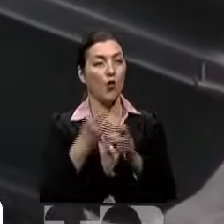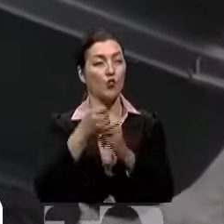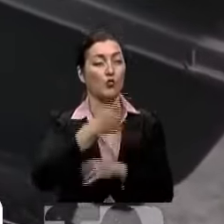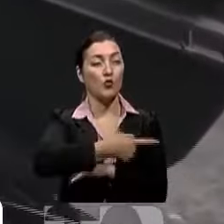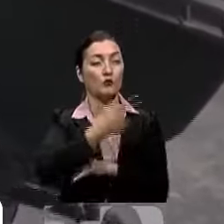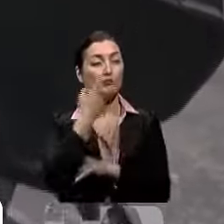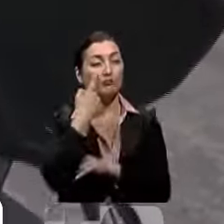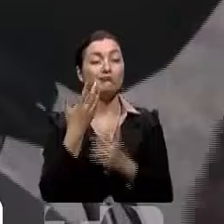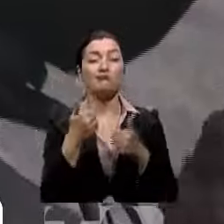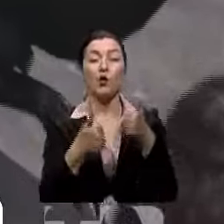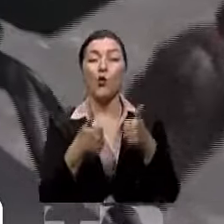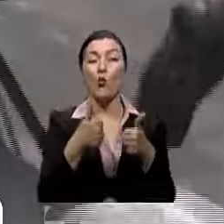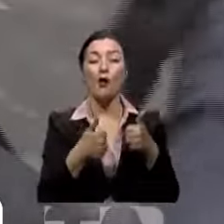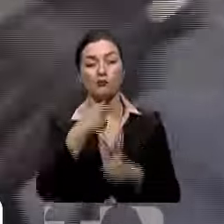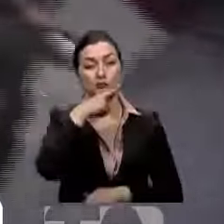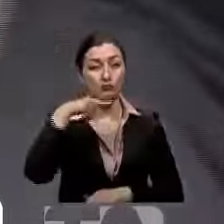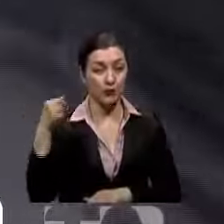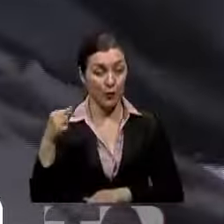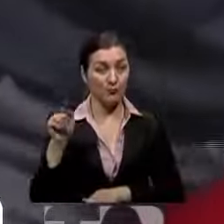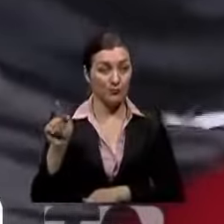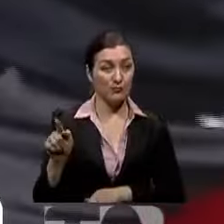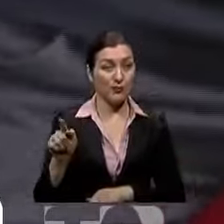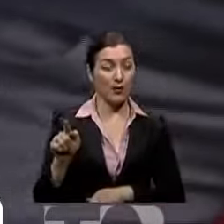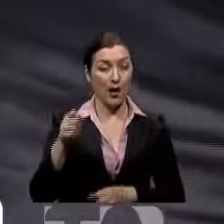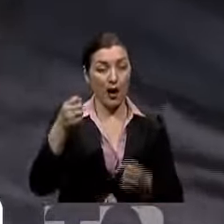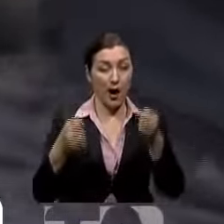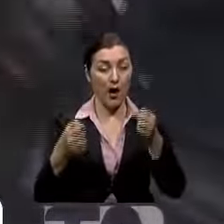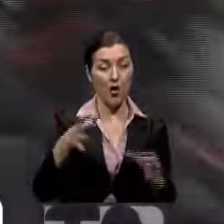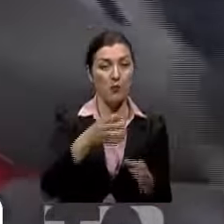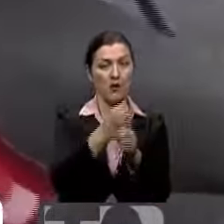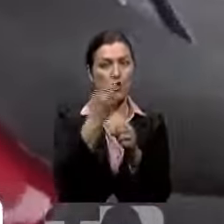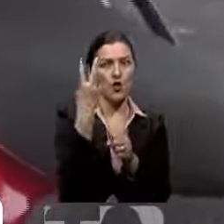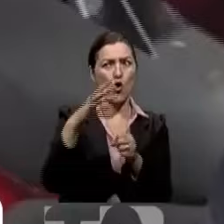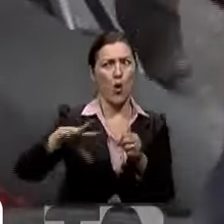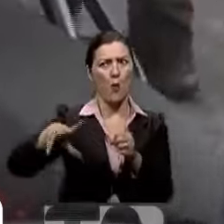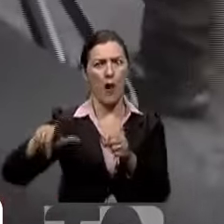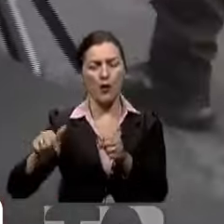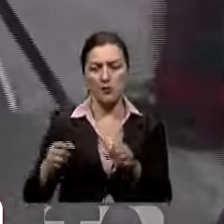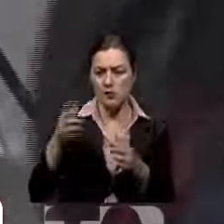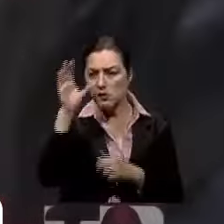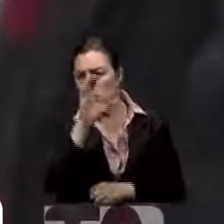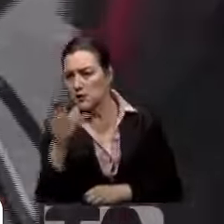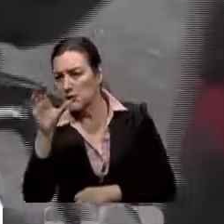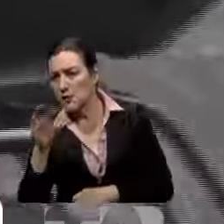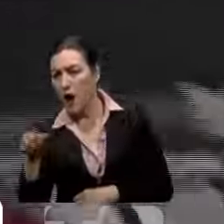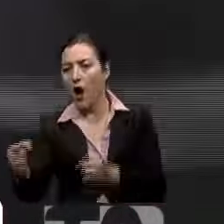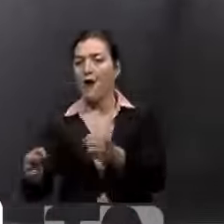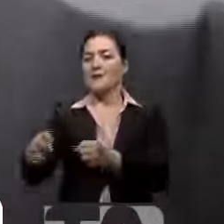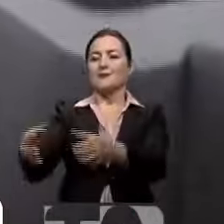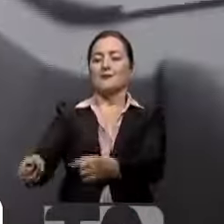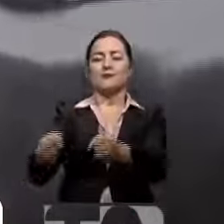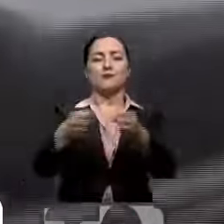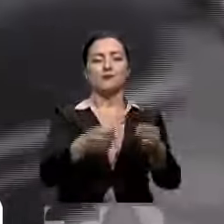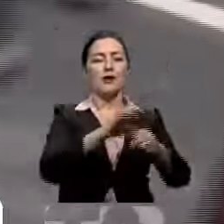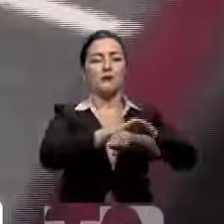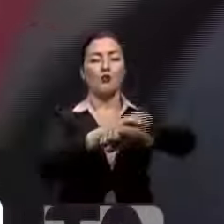días. Durante el feriado tuvimos 2 vehículos recuperados. Tuvimos 3 detenidos por boleta, 2 y 1 por